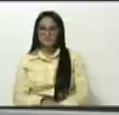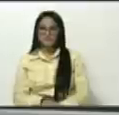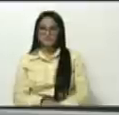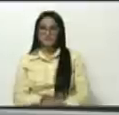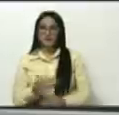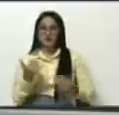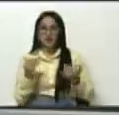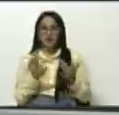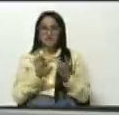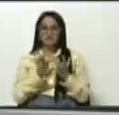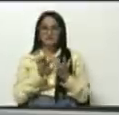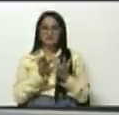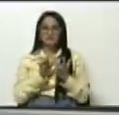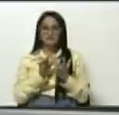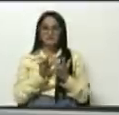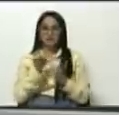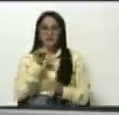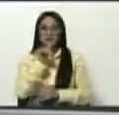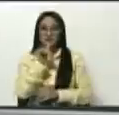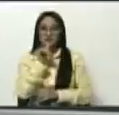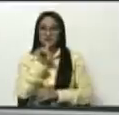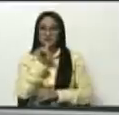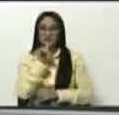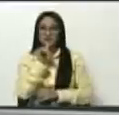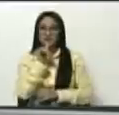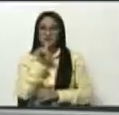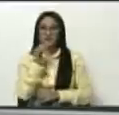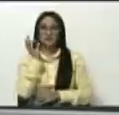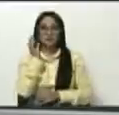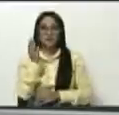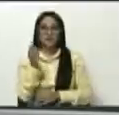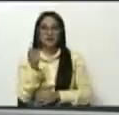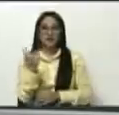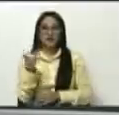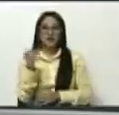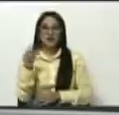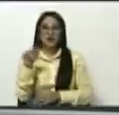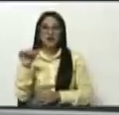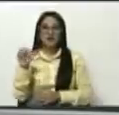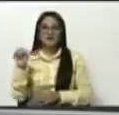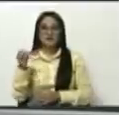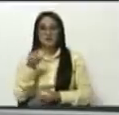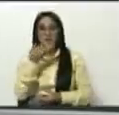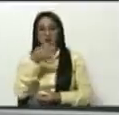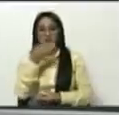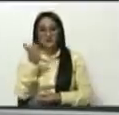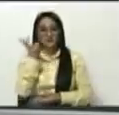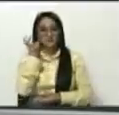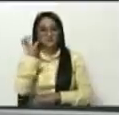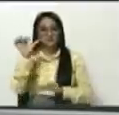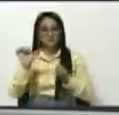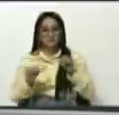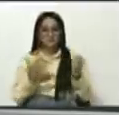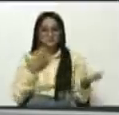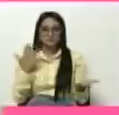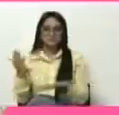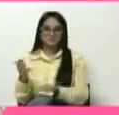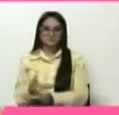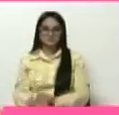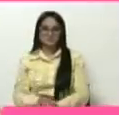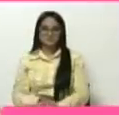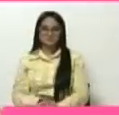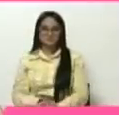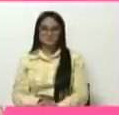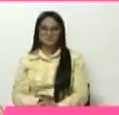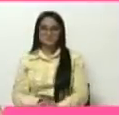Bien, a esta hora vamos a establecer un contacto informativo con nuestra compañera Génesis Gómez. Buenas tardes, te escuchamos, Génesis, adelante.